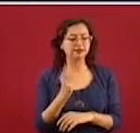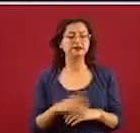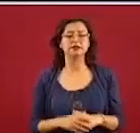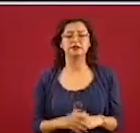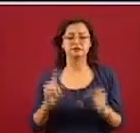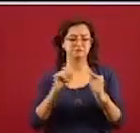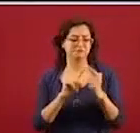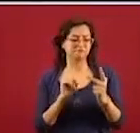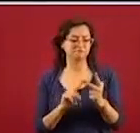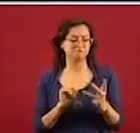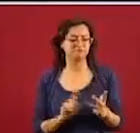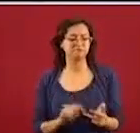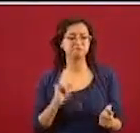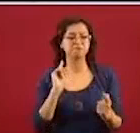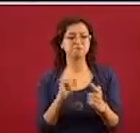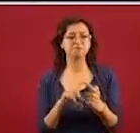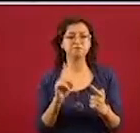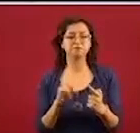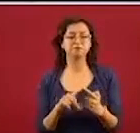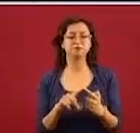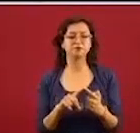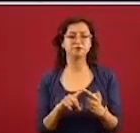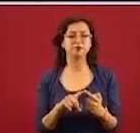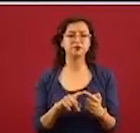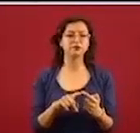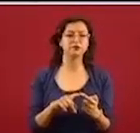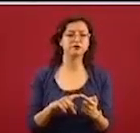tres cosas, ¿no? Una,